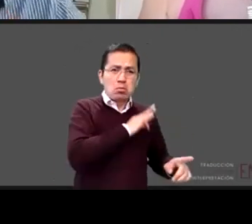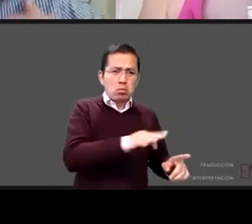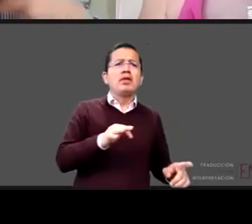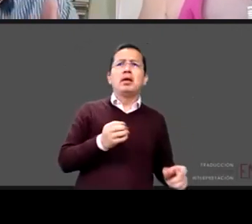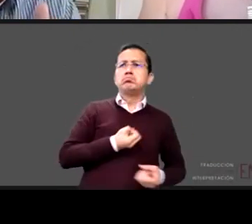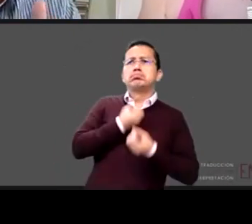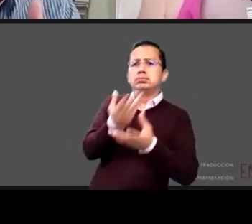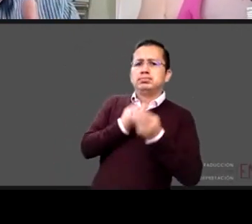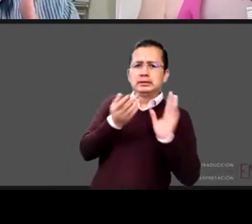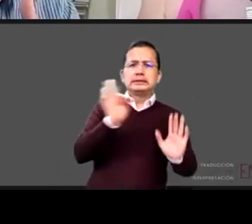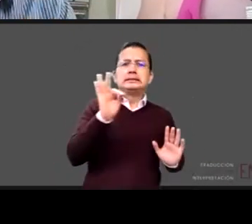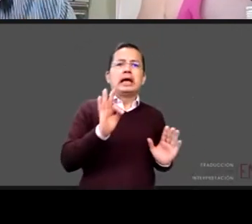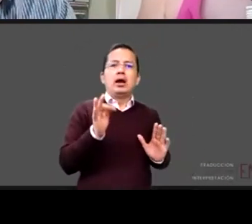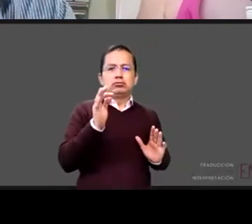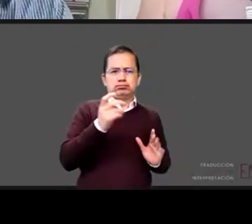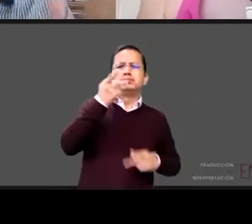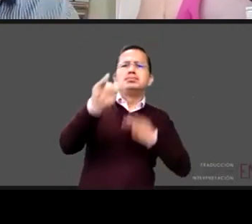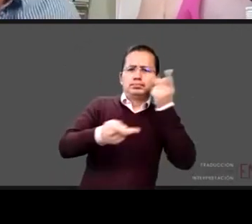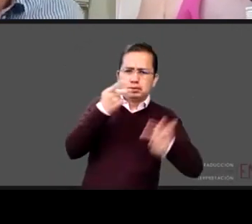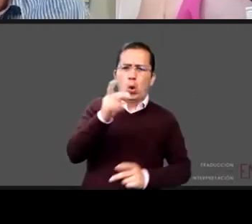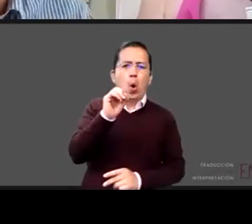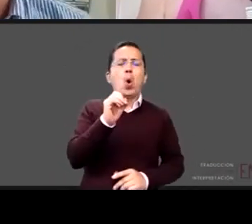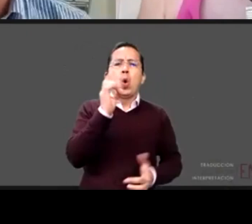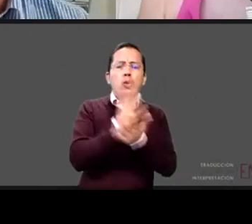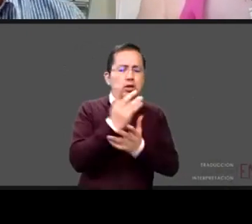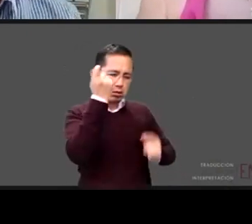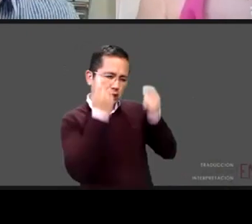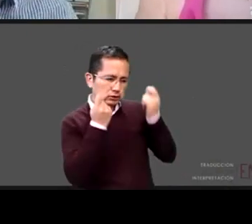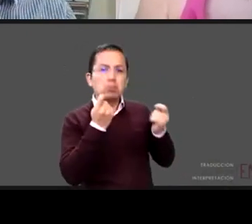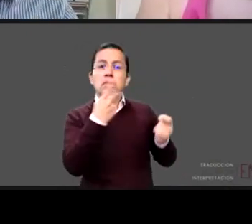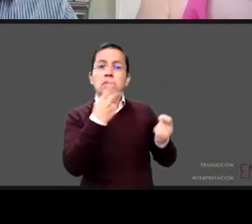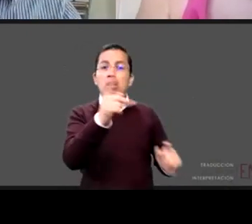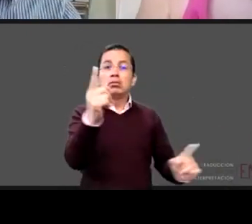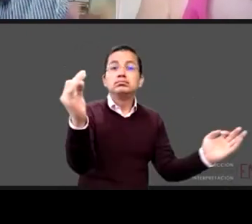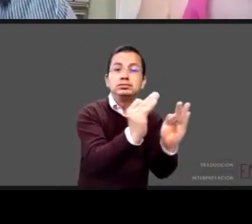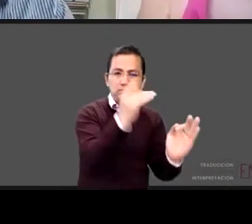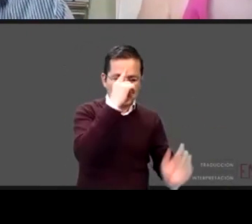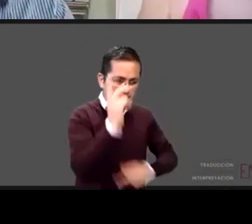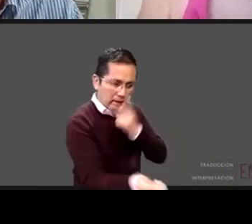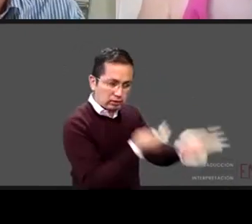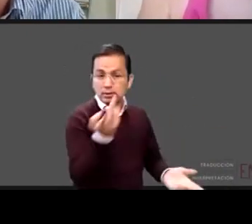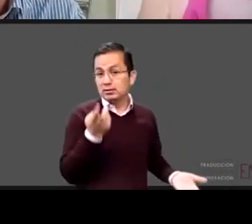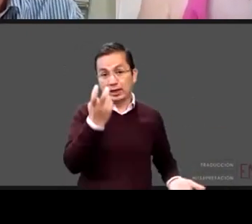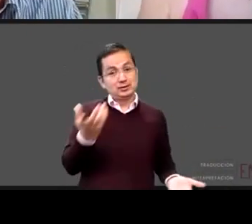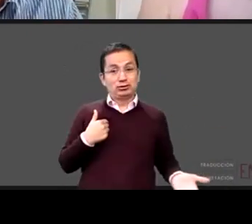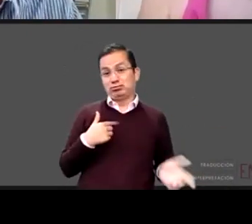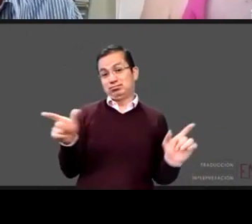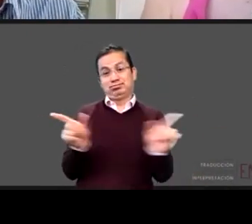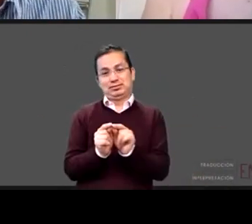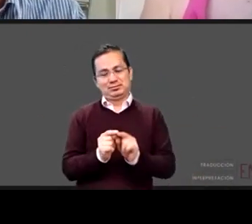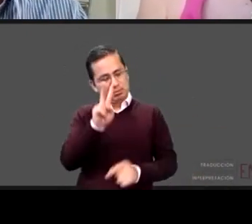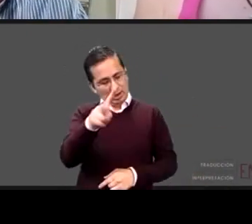decir con sus gestos. Míralo. Eso dejaría yo como mensaje final, además de la alegría de haber estado aquí con ustedes en la mesa.